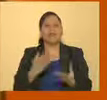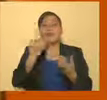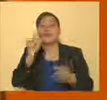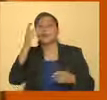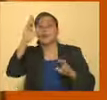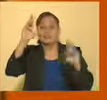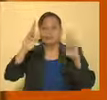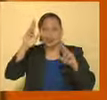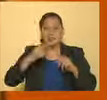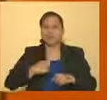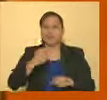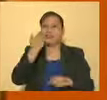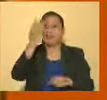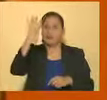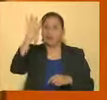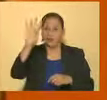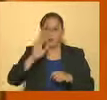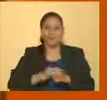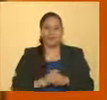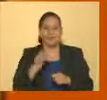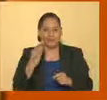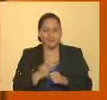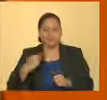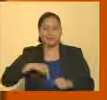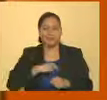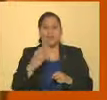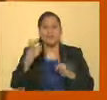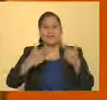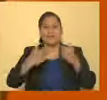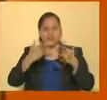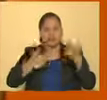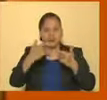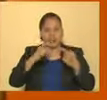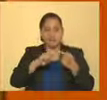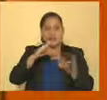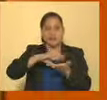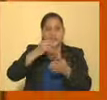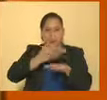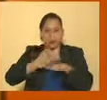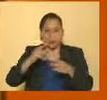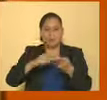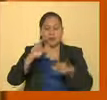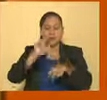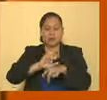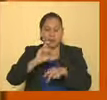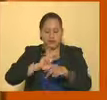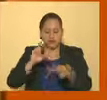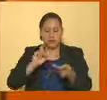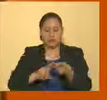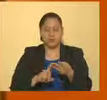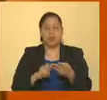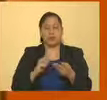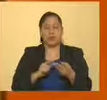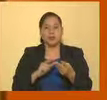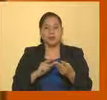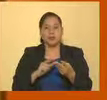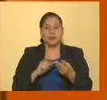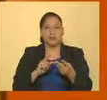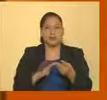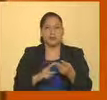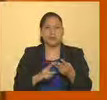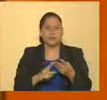necesitar, ya perdí mi trapo. Yo quiero cuatro. Vamos a necesitar leche, harina, huevo. Leche, harina,